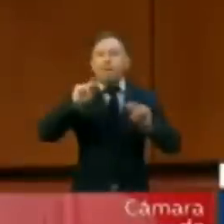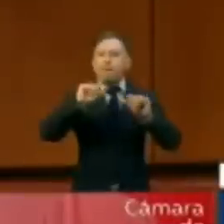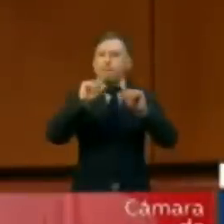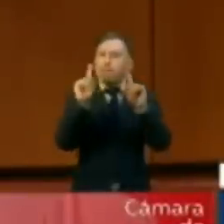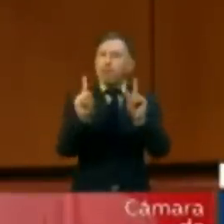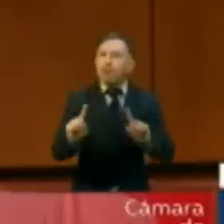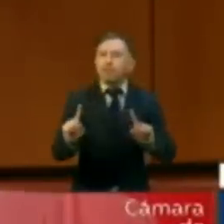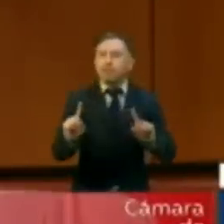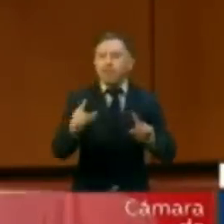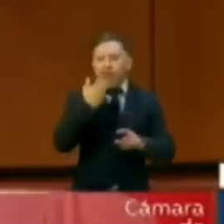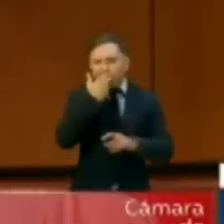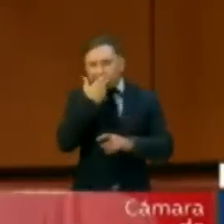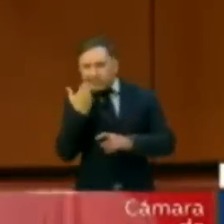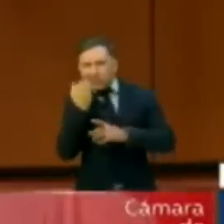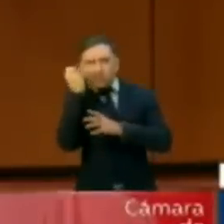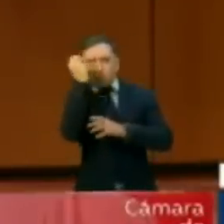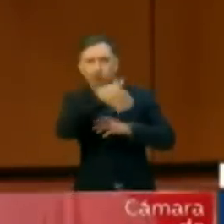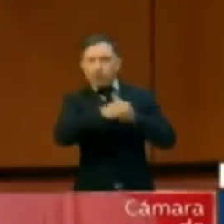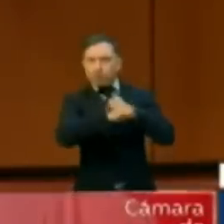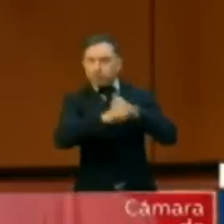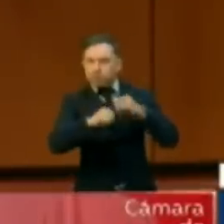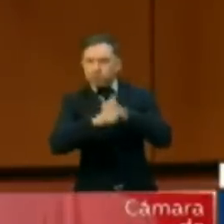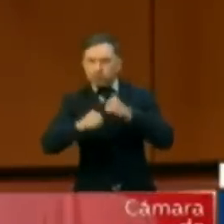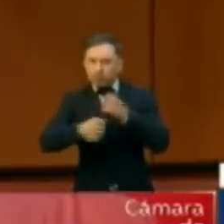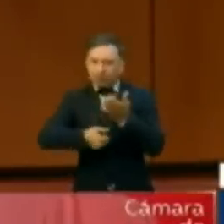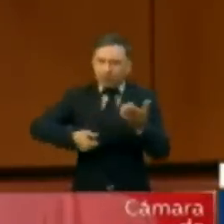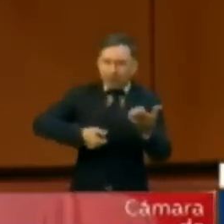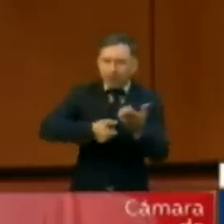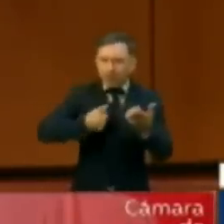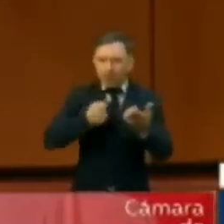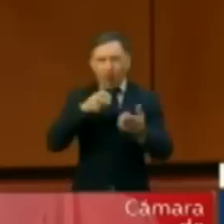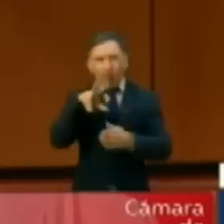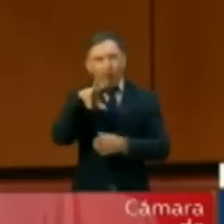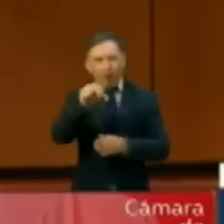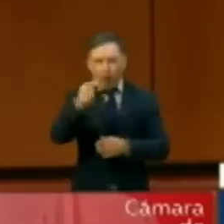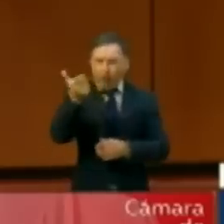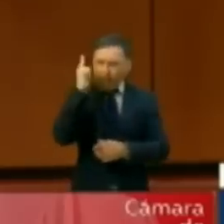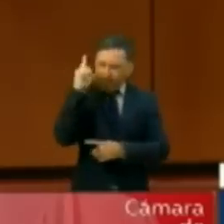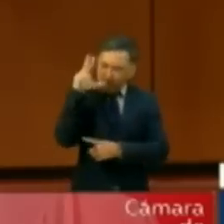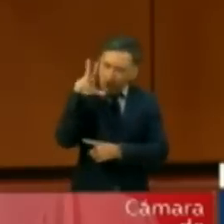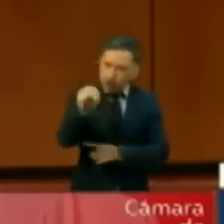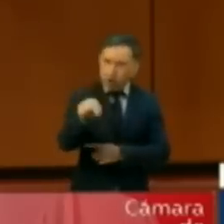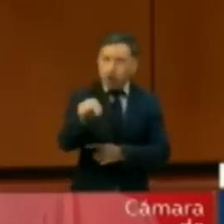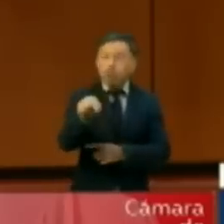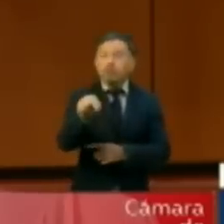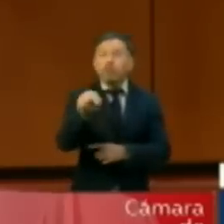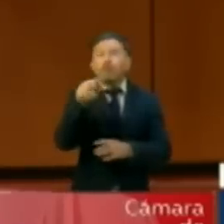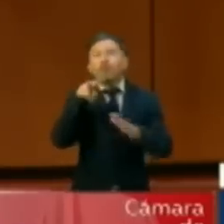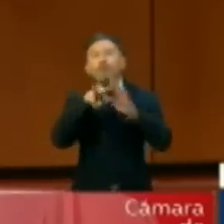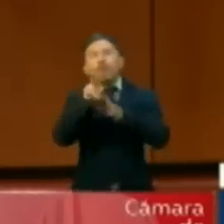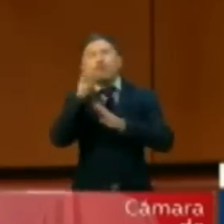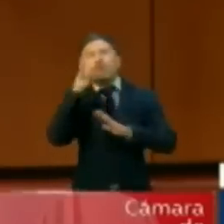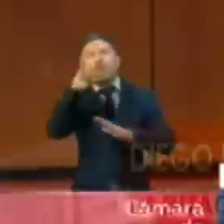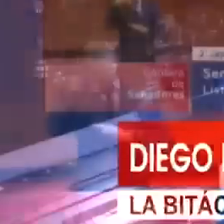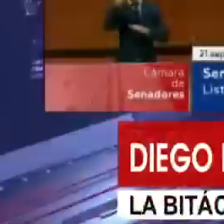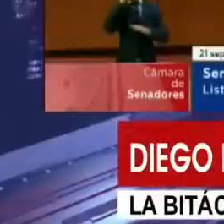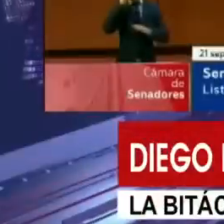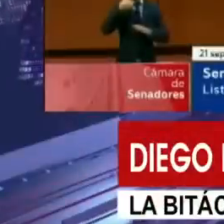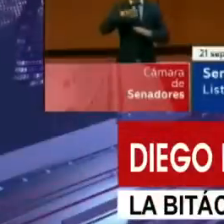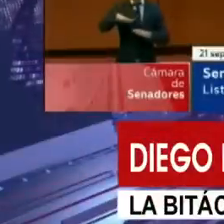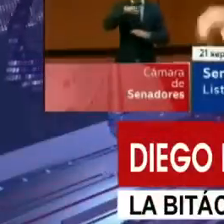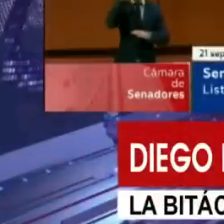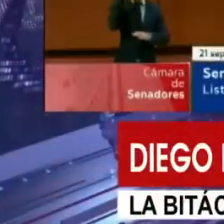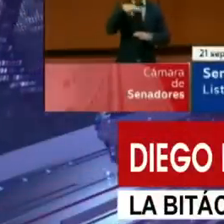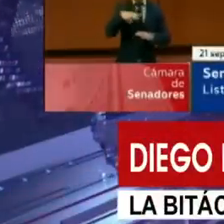unos minutos el senador Real, hablando en nombre de su bancada. Él dijo, no estamos